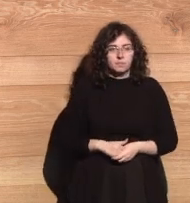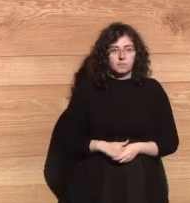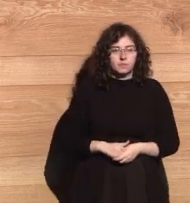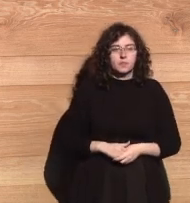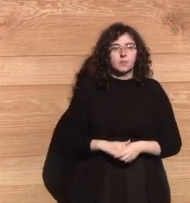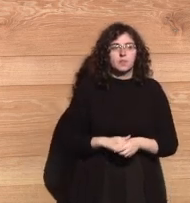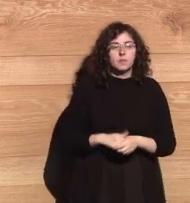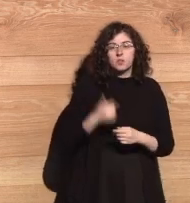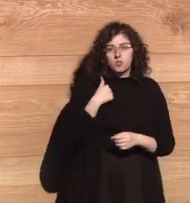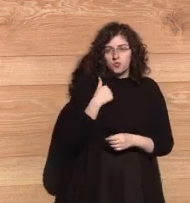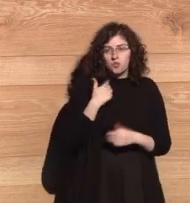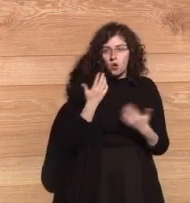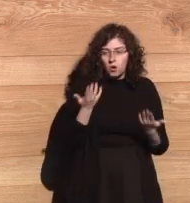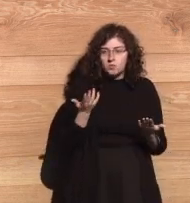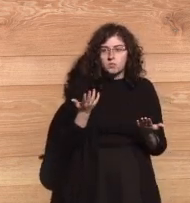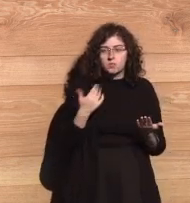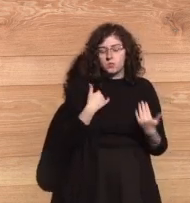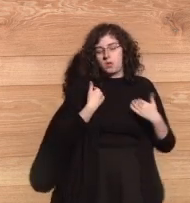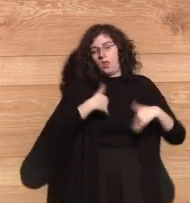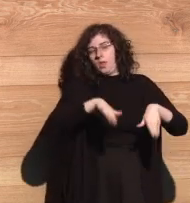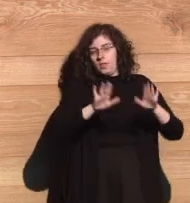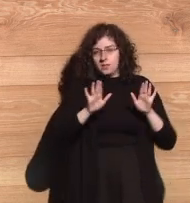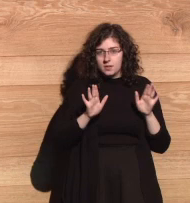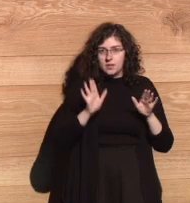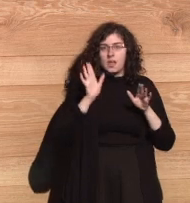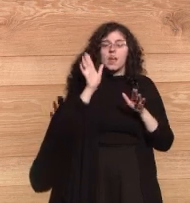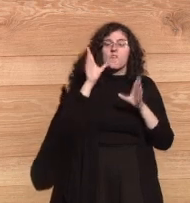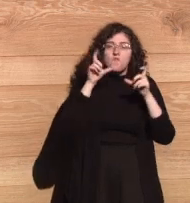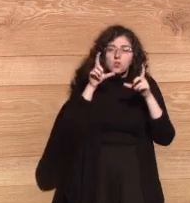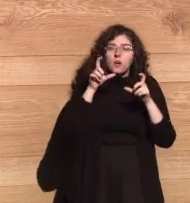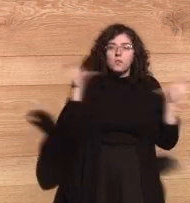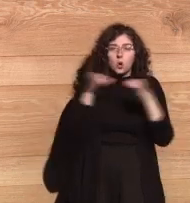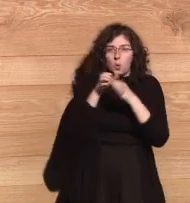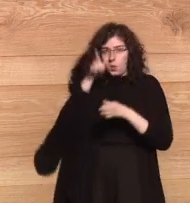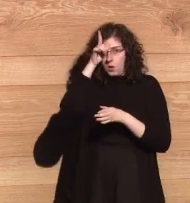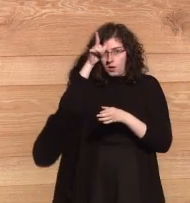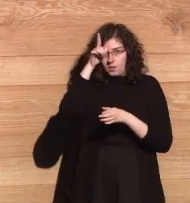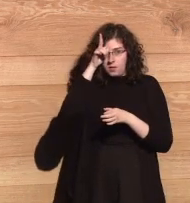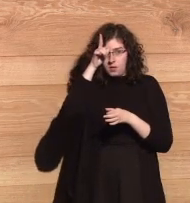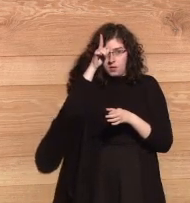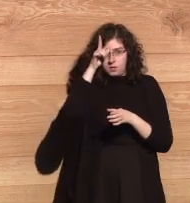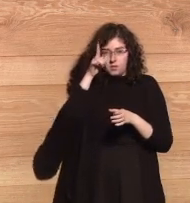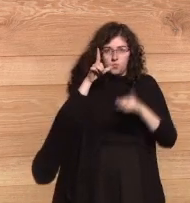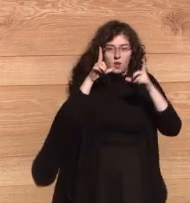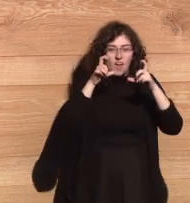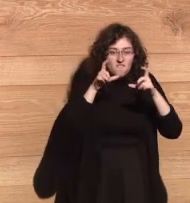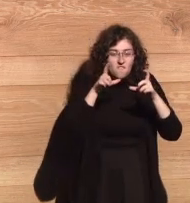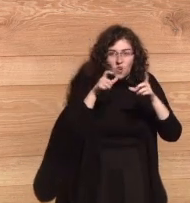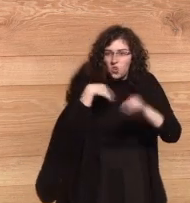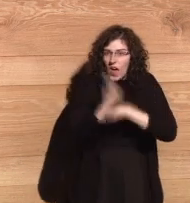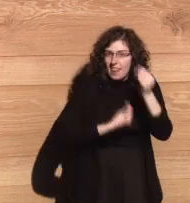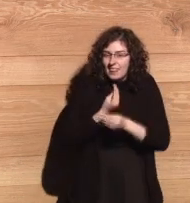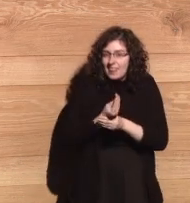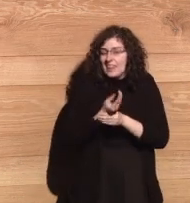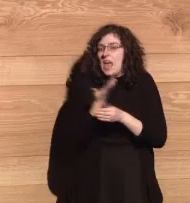el fotógrafo, claro, yo a mis anchas, porque el fotógrafo de la delegación alemana no hacía una foto ni muerto, vamos. Claro, porque